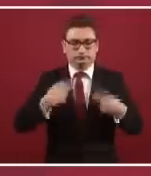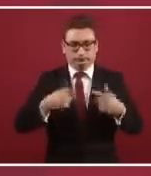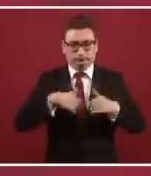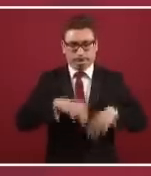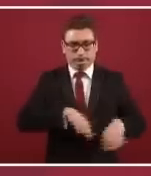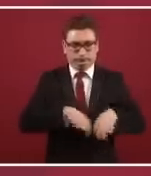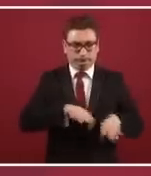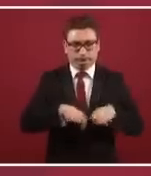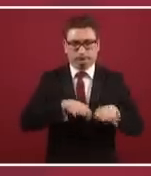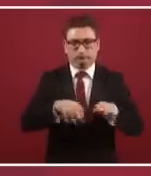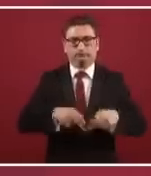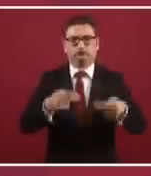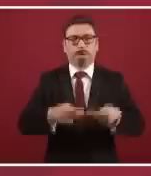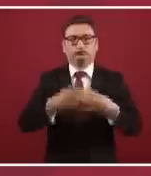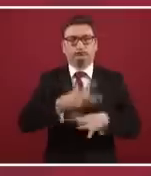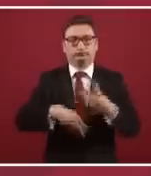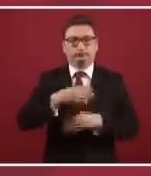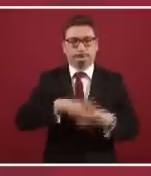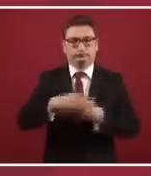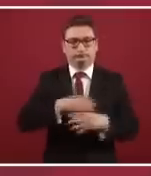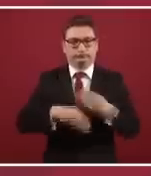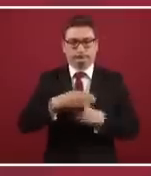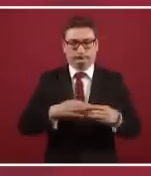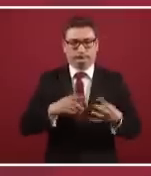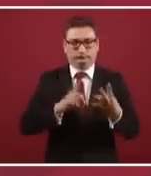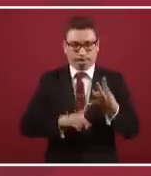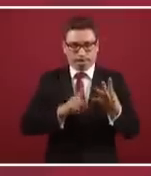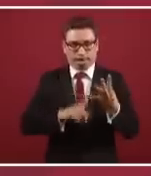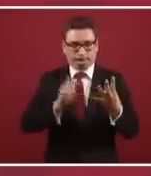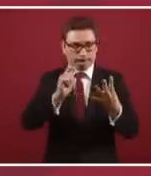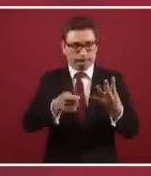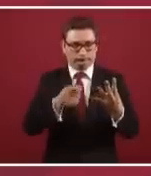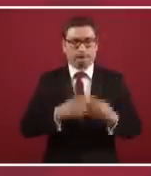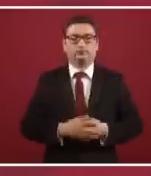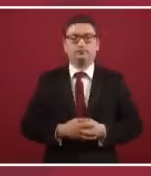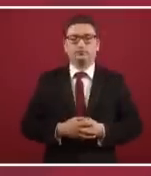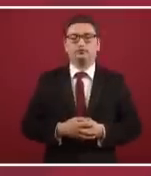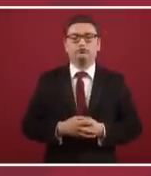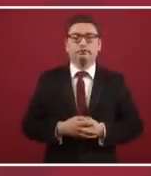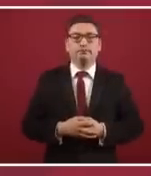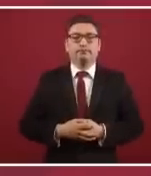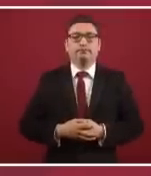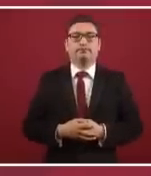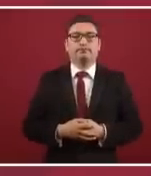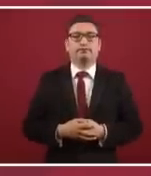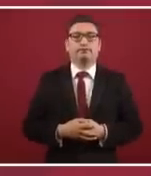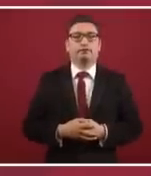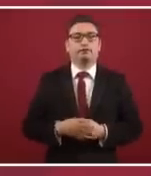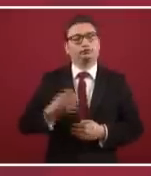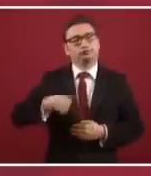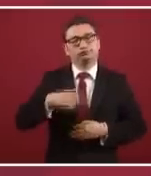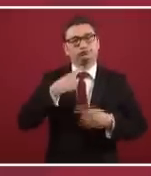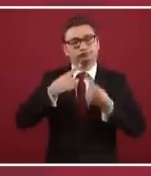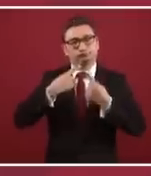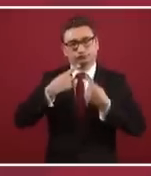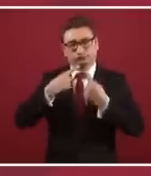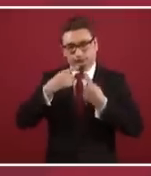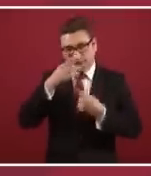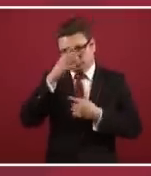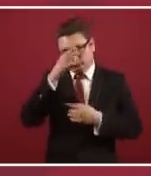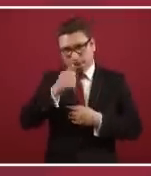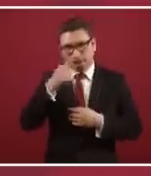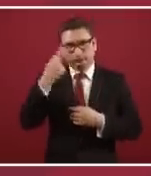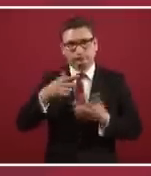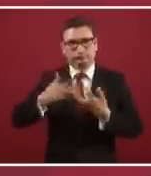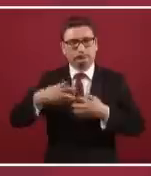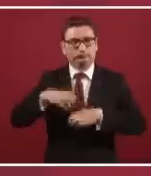el mercado interno. El punto 4 es un acuerdo que ya se está construyendo con la iniciativa